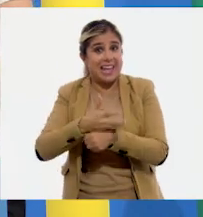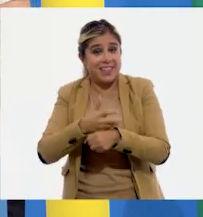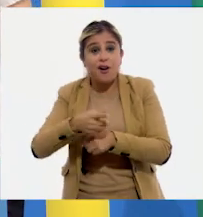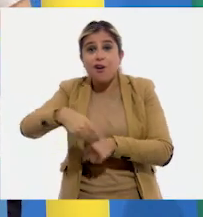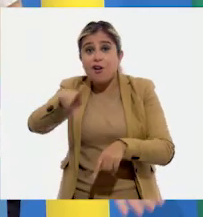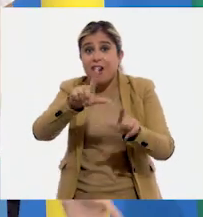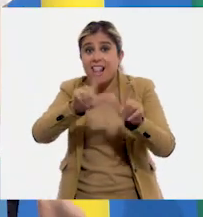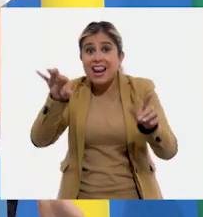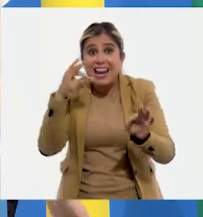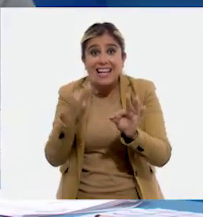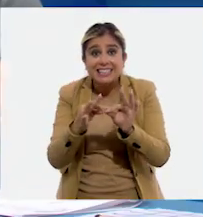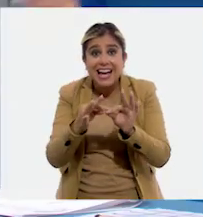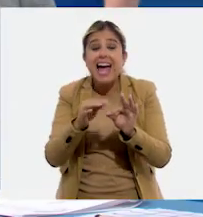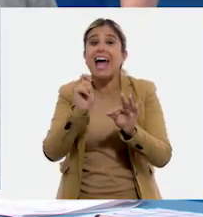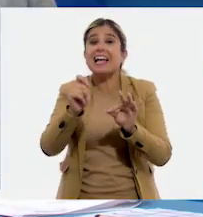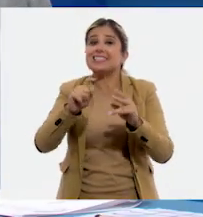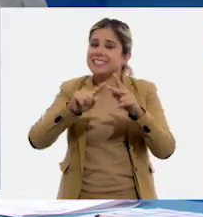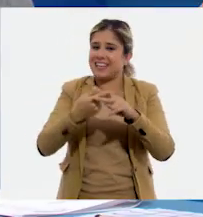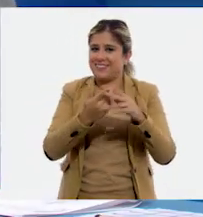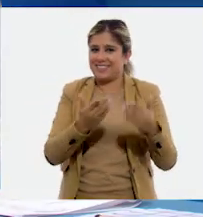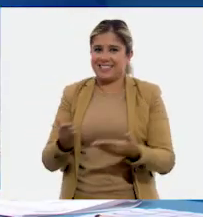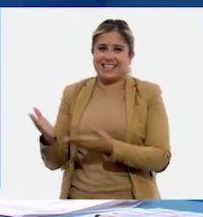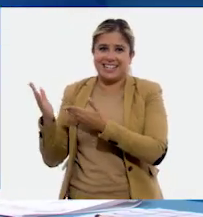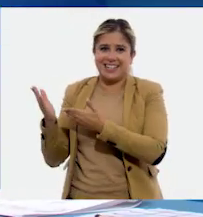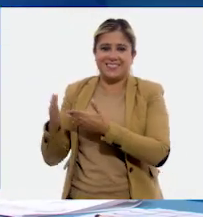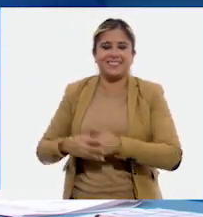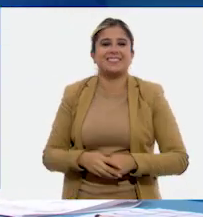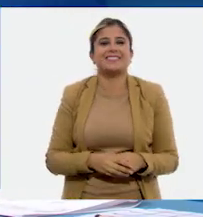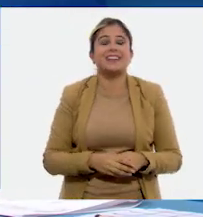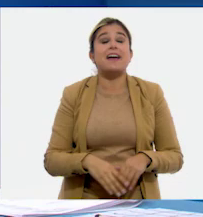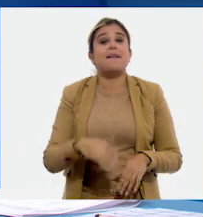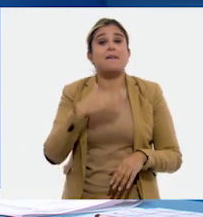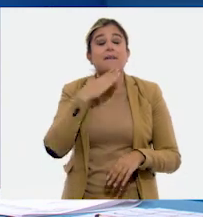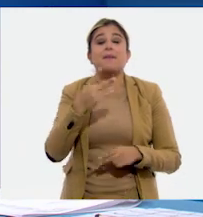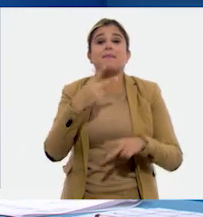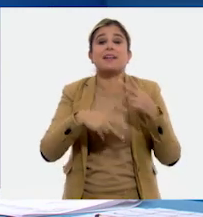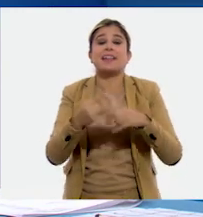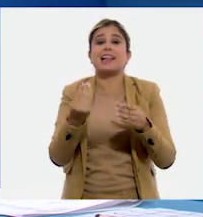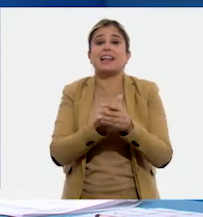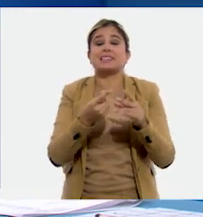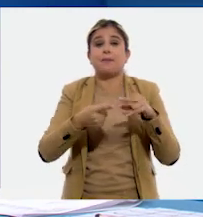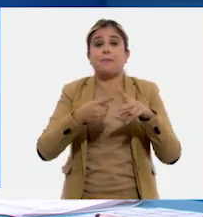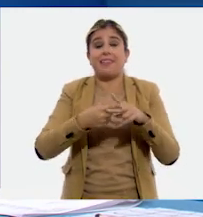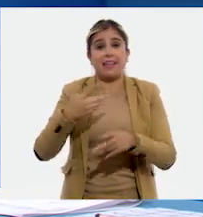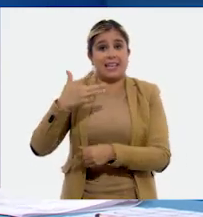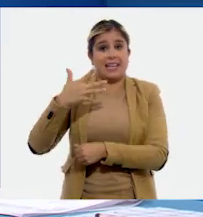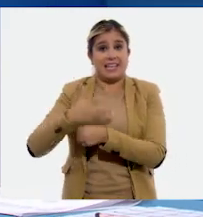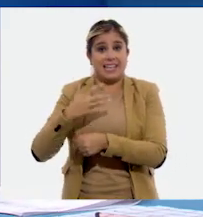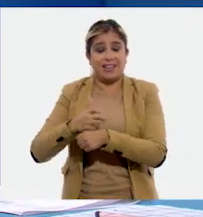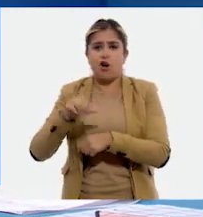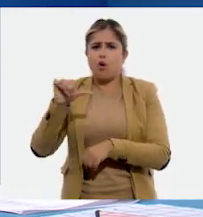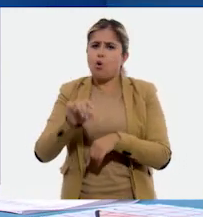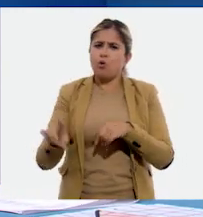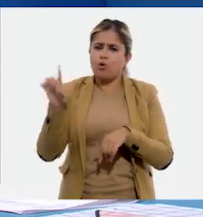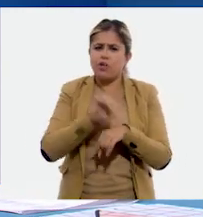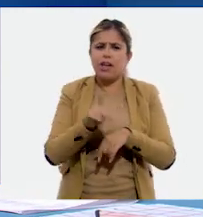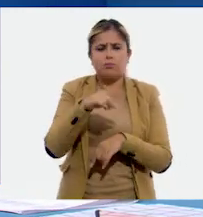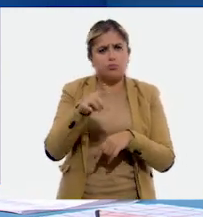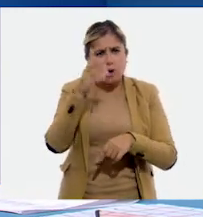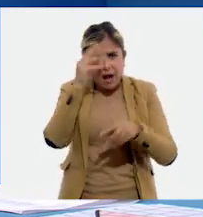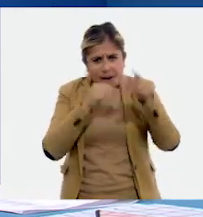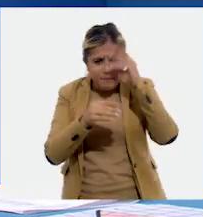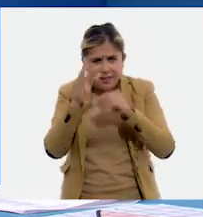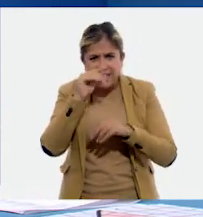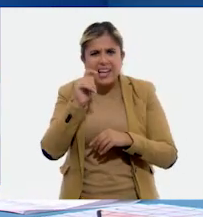listos? ¡Comenzamos! Muy bien, bienvenidos a su clase de matemáticas de quinto grado. El día de hoy aprenderemos